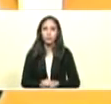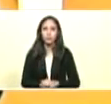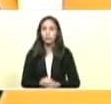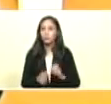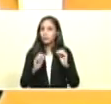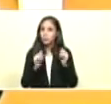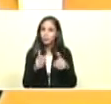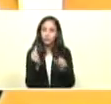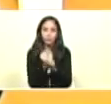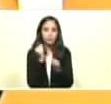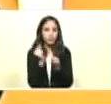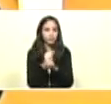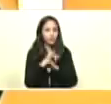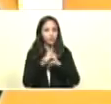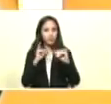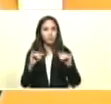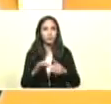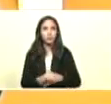arrancandito.